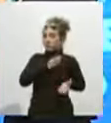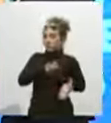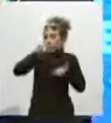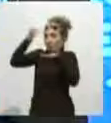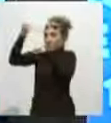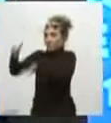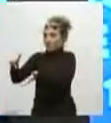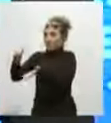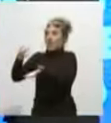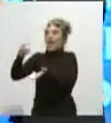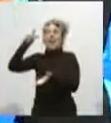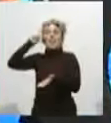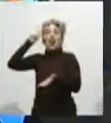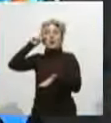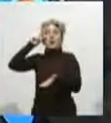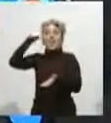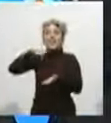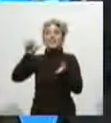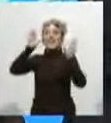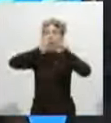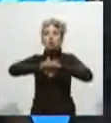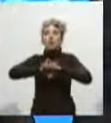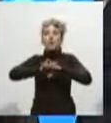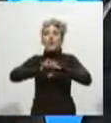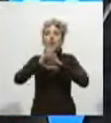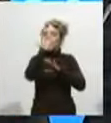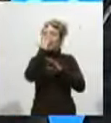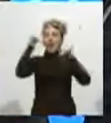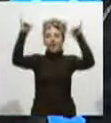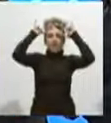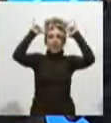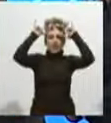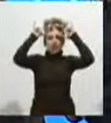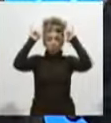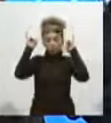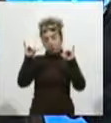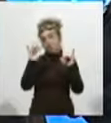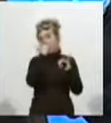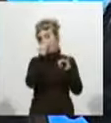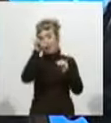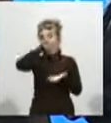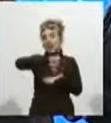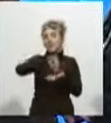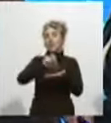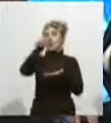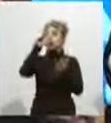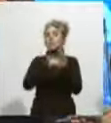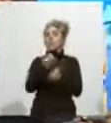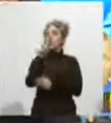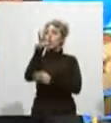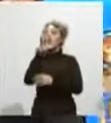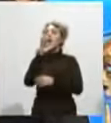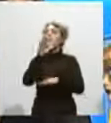noche, drag queen del carnaval vikingo, el carnaval de Arrecife 2012,